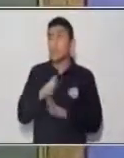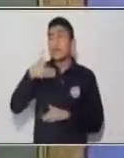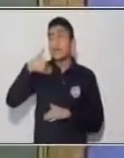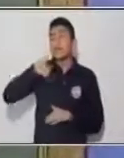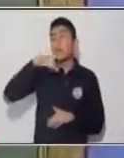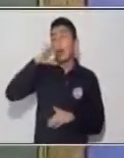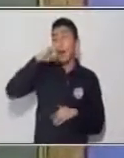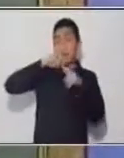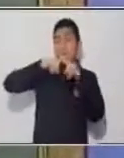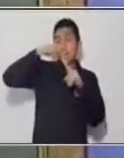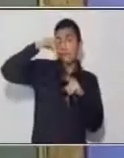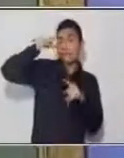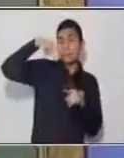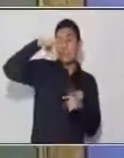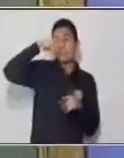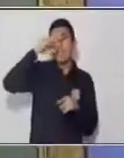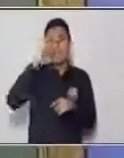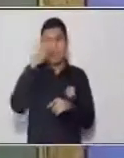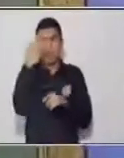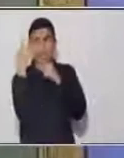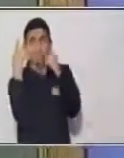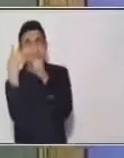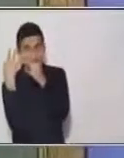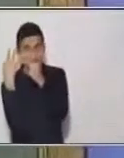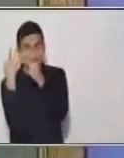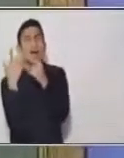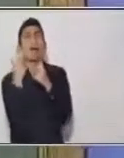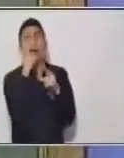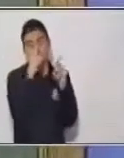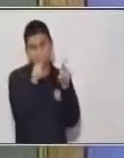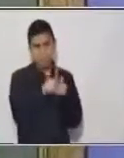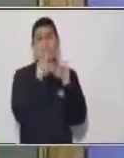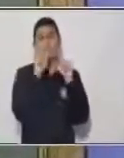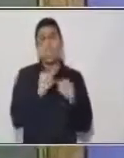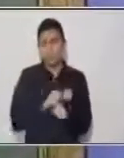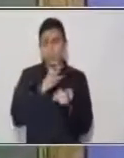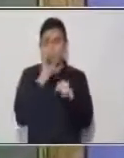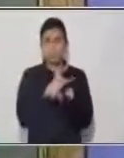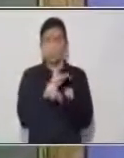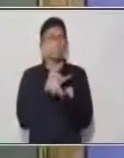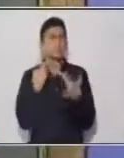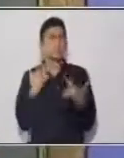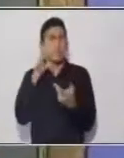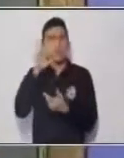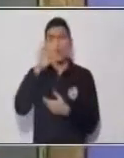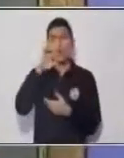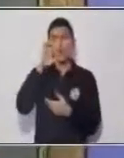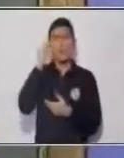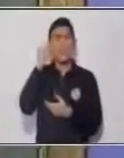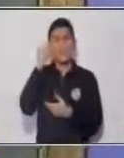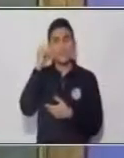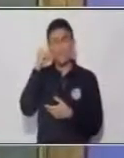un exponente 3, baja como coeficiente,